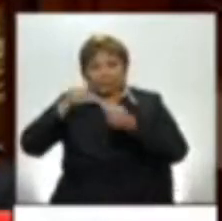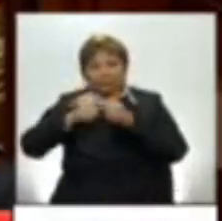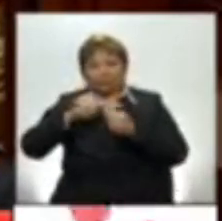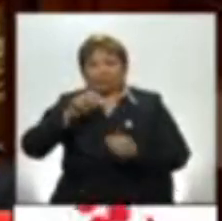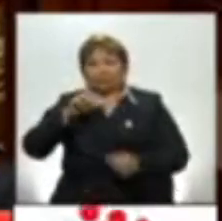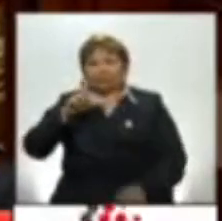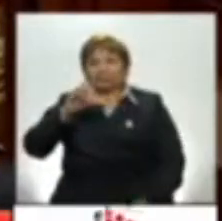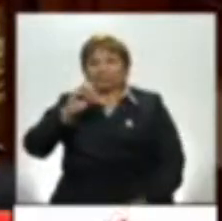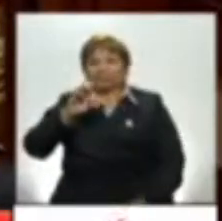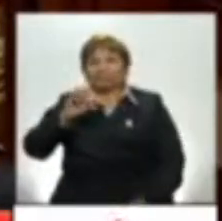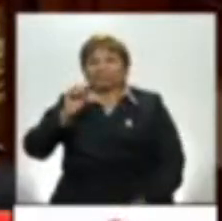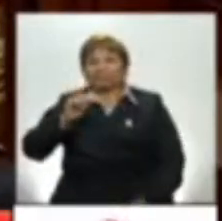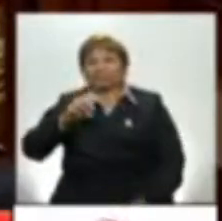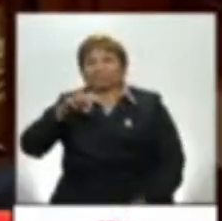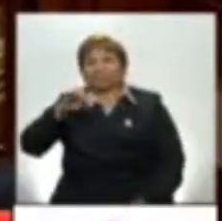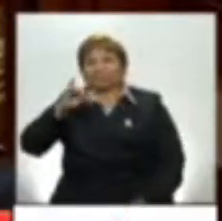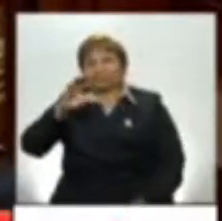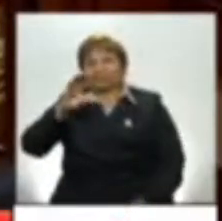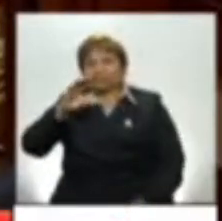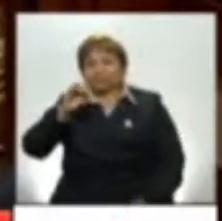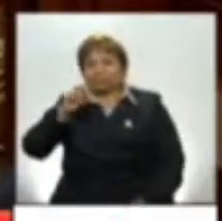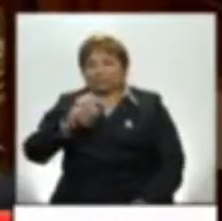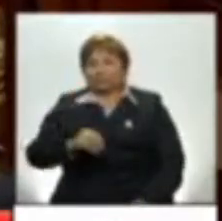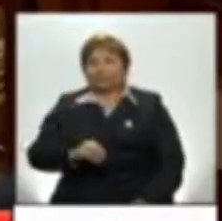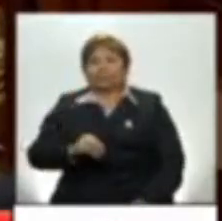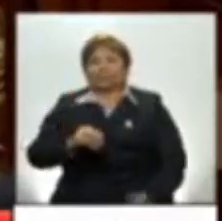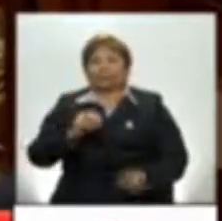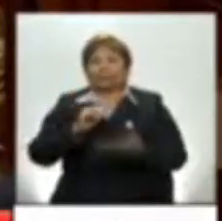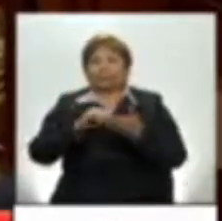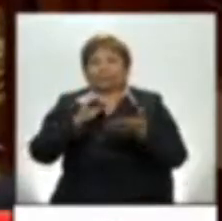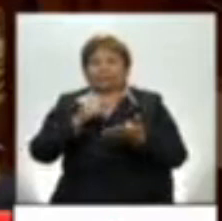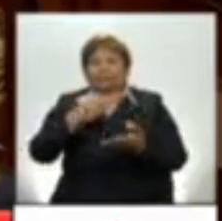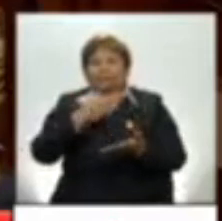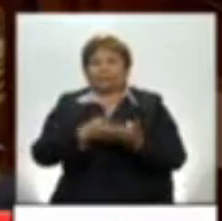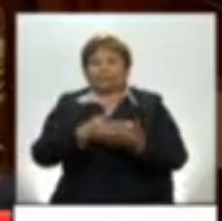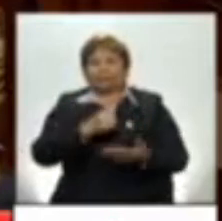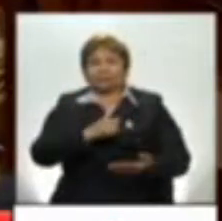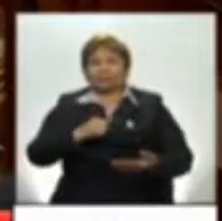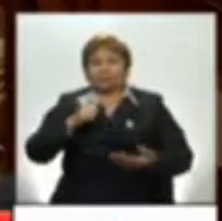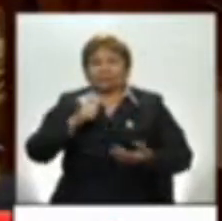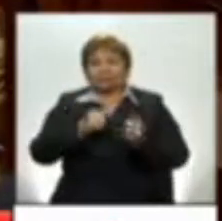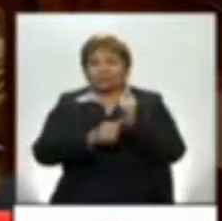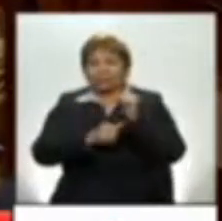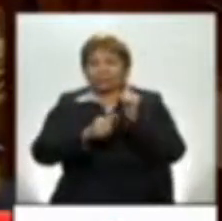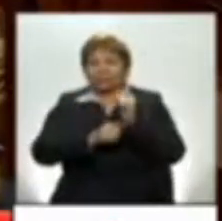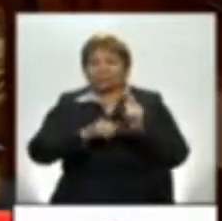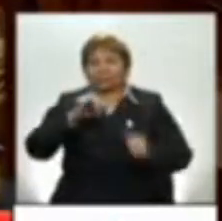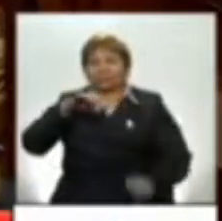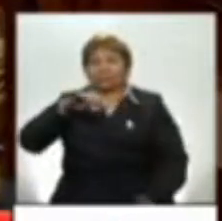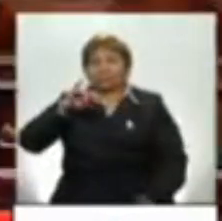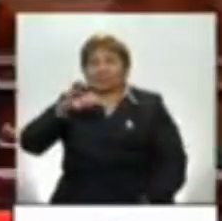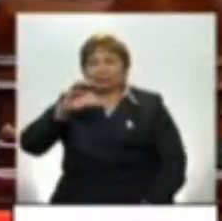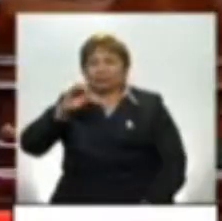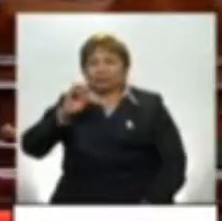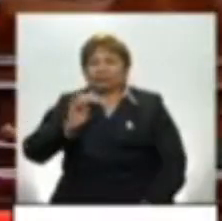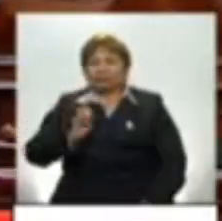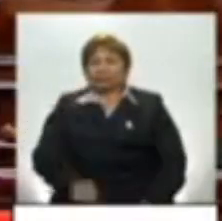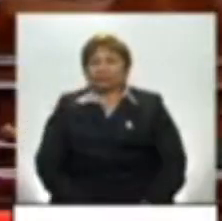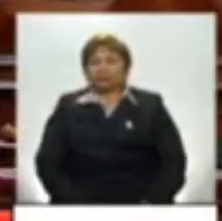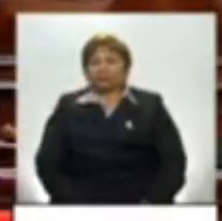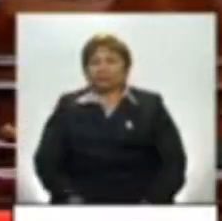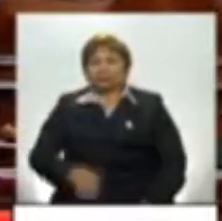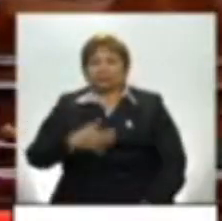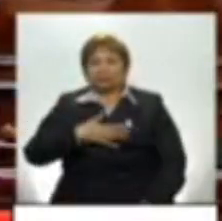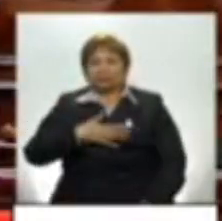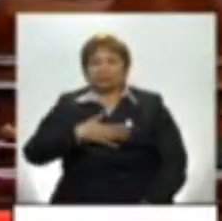madre, Lucila Quedo Rodríguez Villó de Picón. Por la memoria de mi hermano, Juan Orfilio Picón Quedo. Por